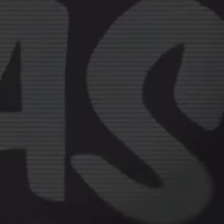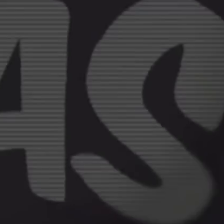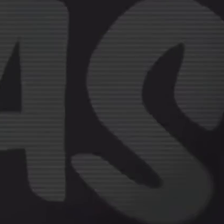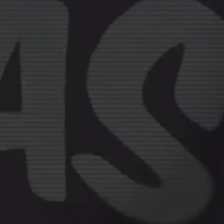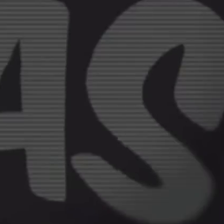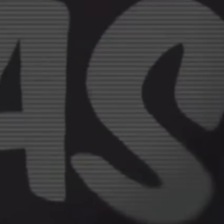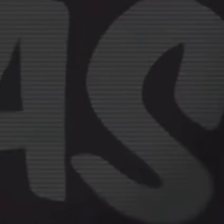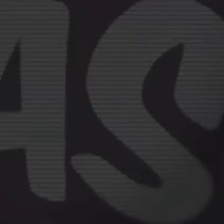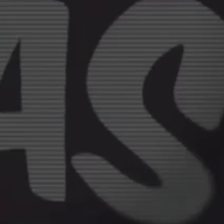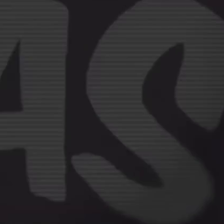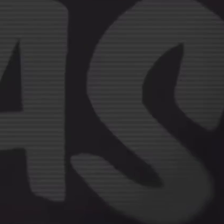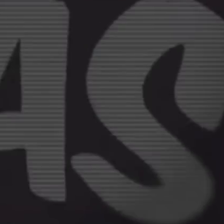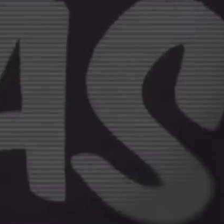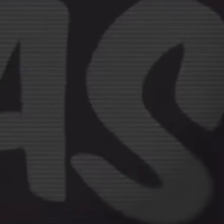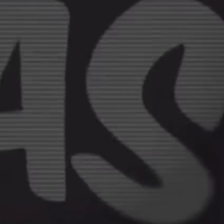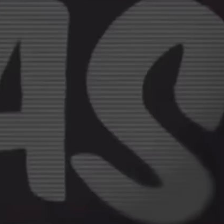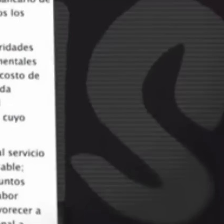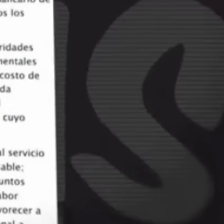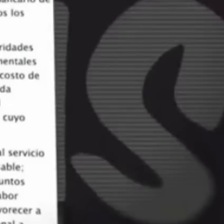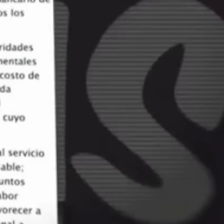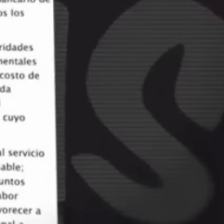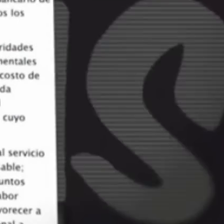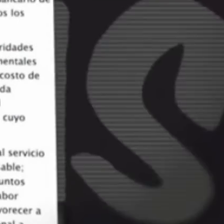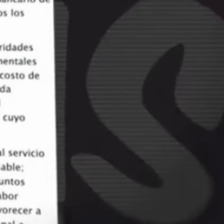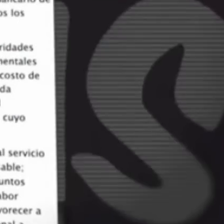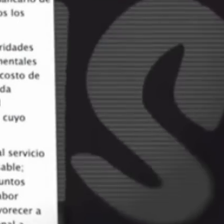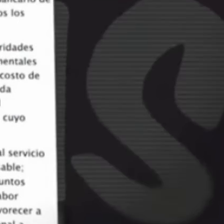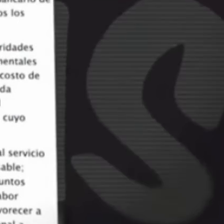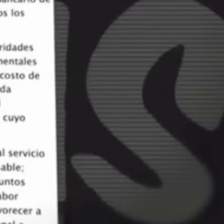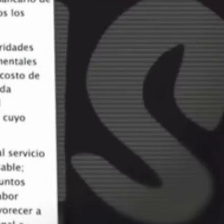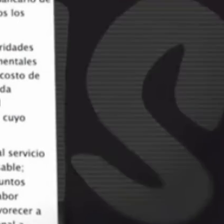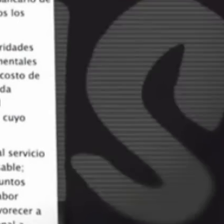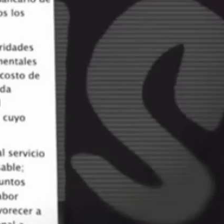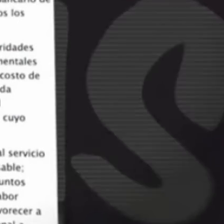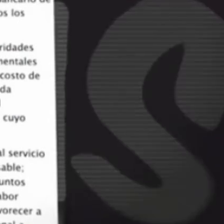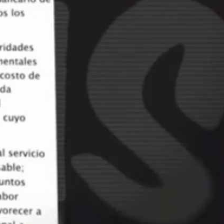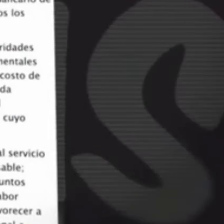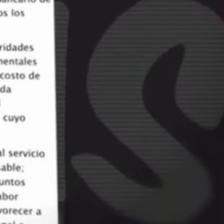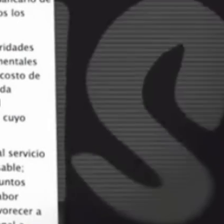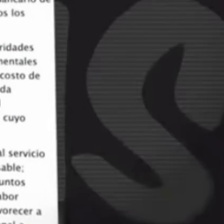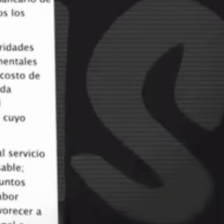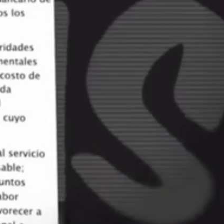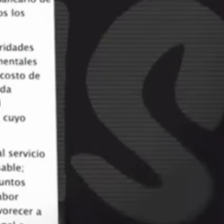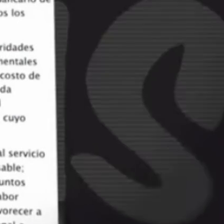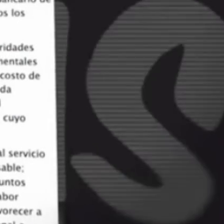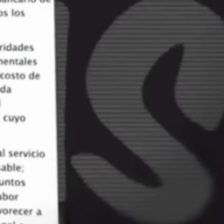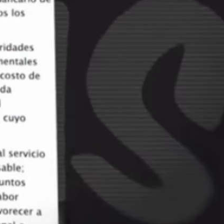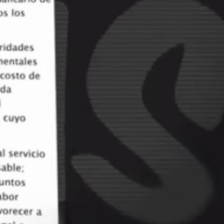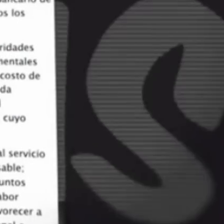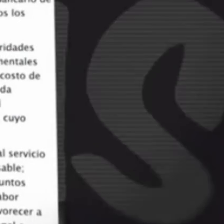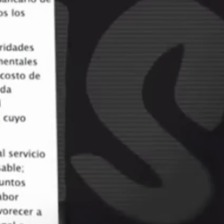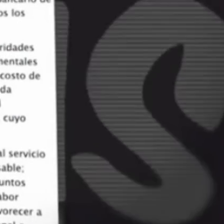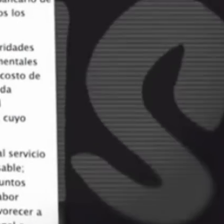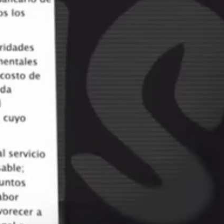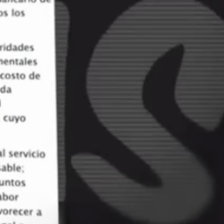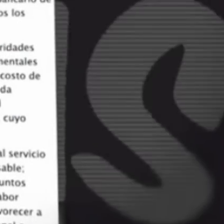Poder Ejecutivo sin cuestionar o analizar medidas tan graves como el Fobaproa, el anatocismo o cobro de intereses sobre intereses, el ilegal rescate carretero